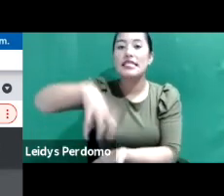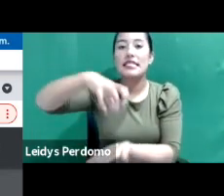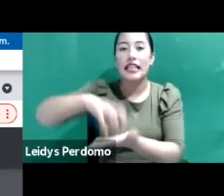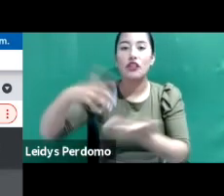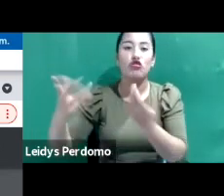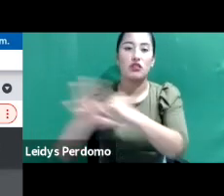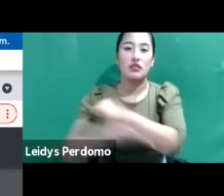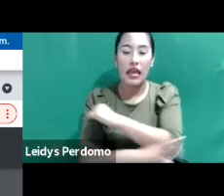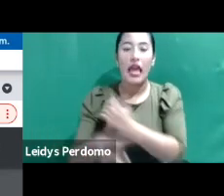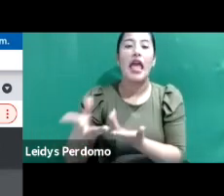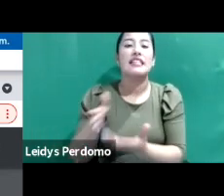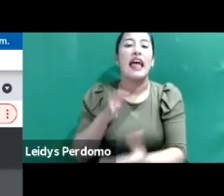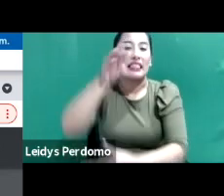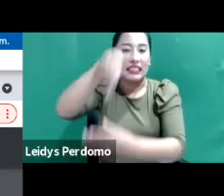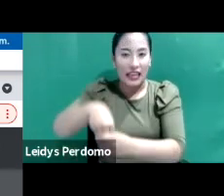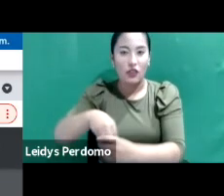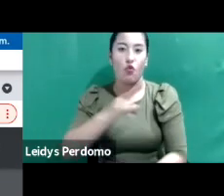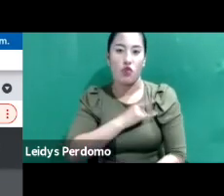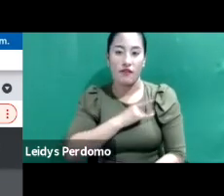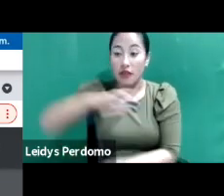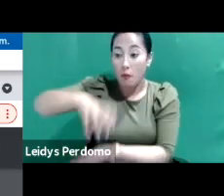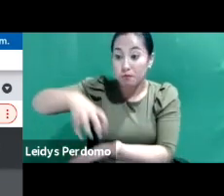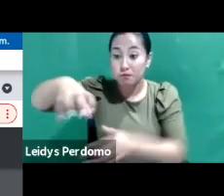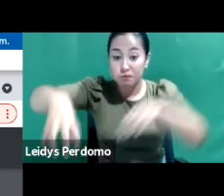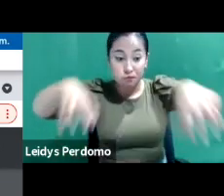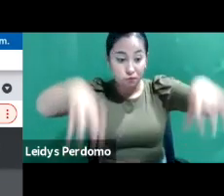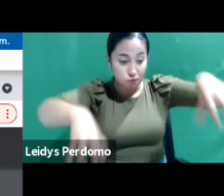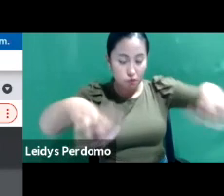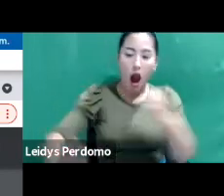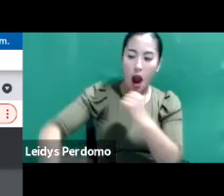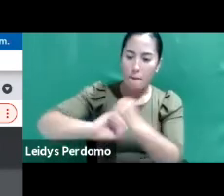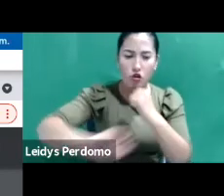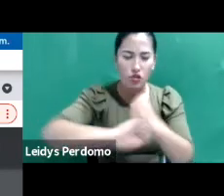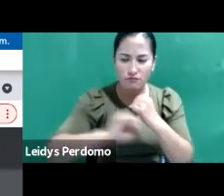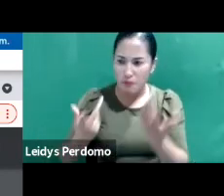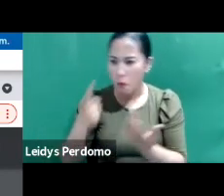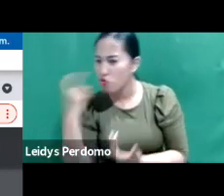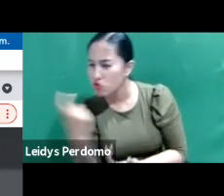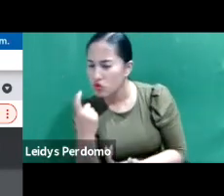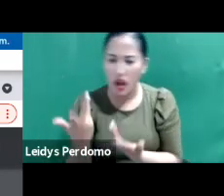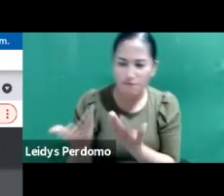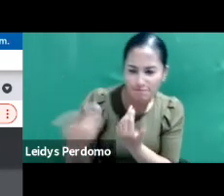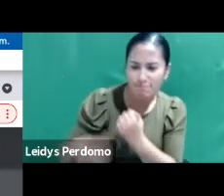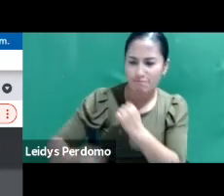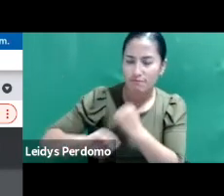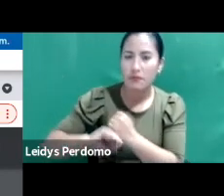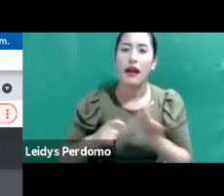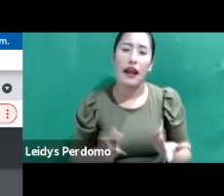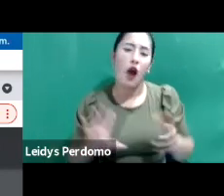tienen las universidades y pienso que desde allí podemos hacer grandes alianzas para realmente ser este mundo de inclusión una